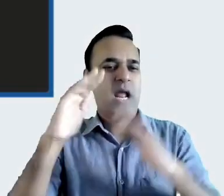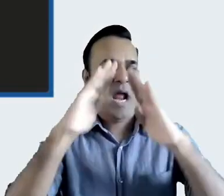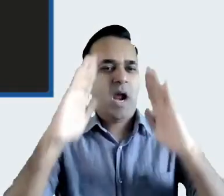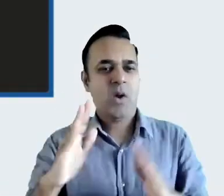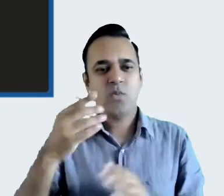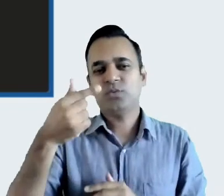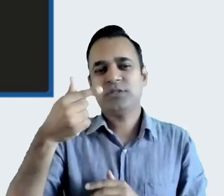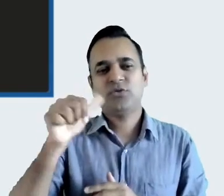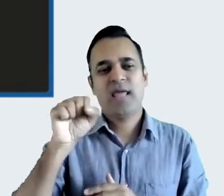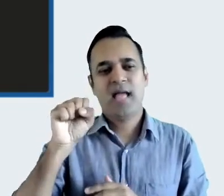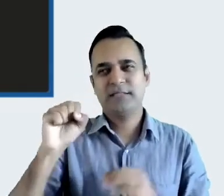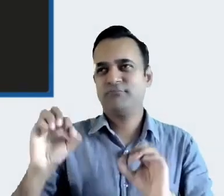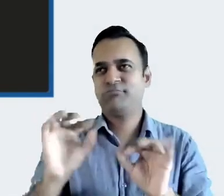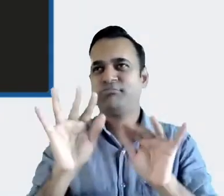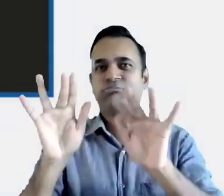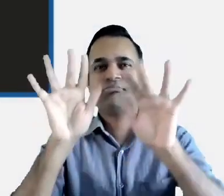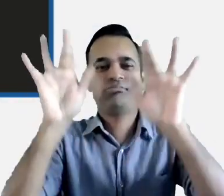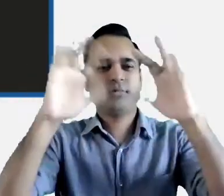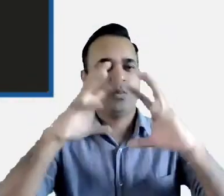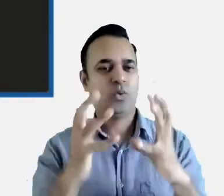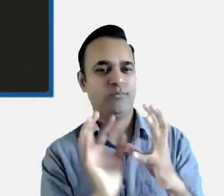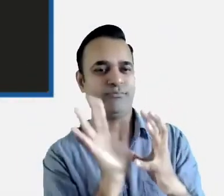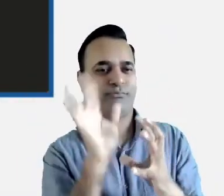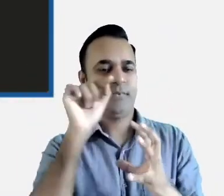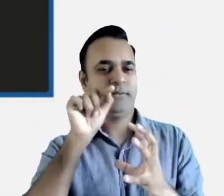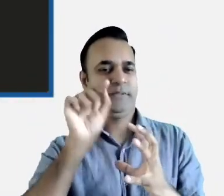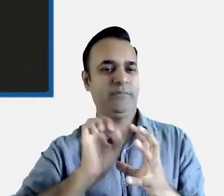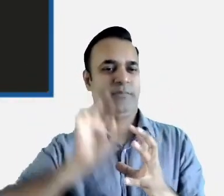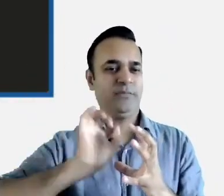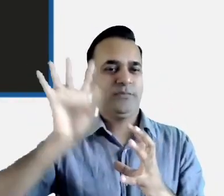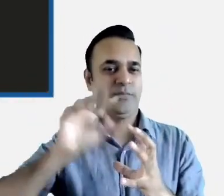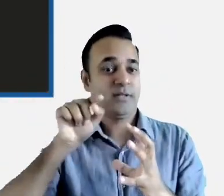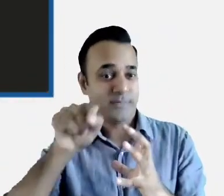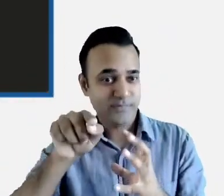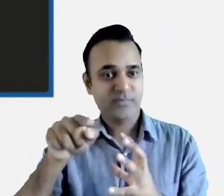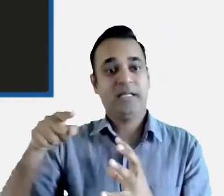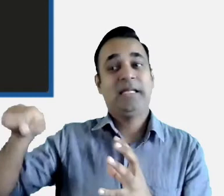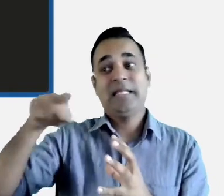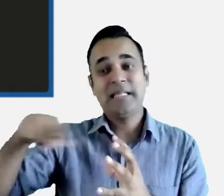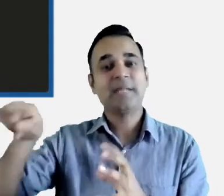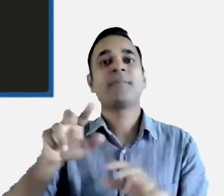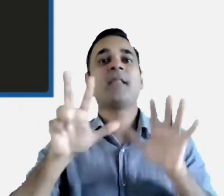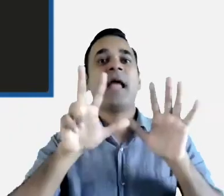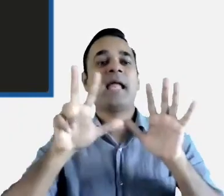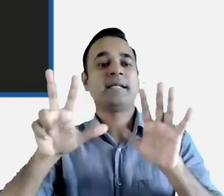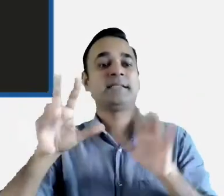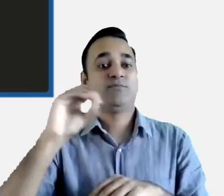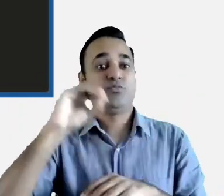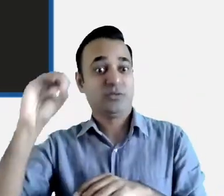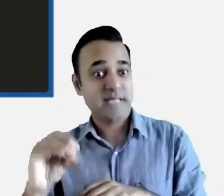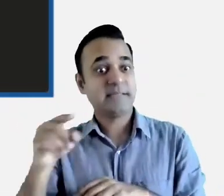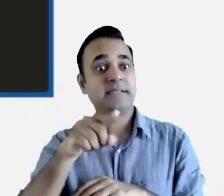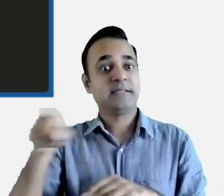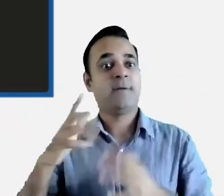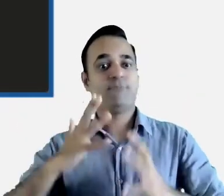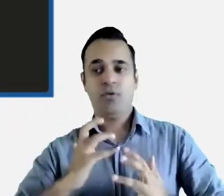climático, incluyendo los costos asociados a mejorar la resiliencia de la infraestructura que forma